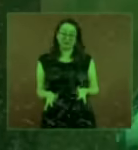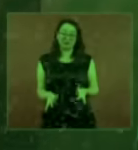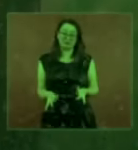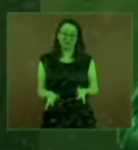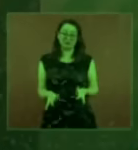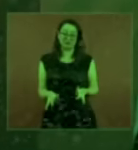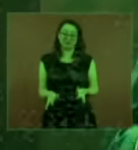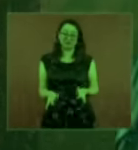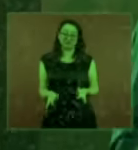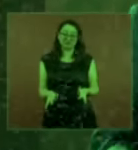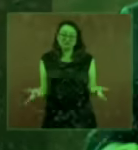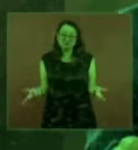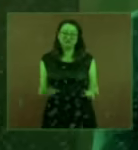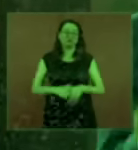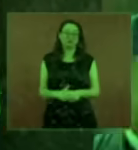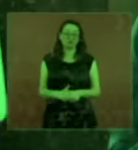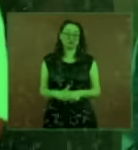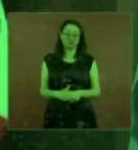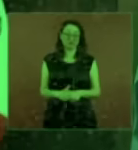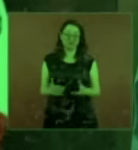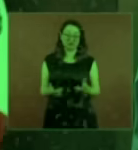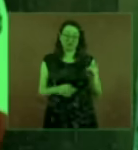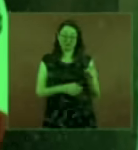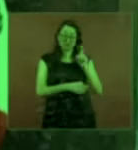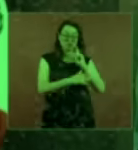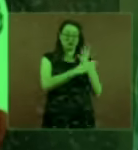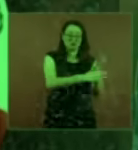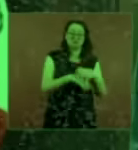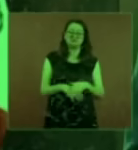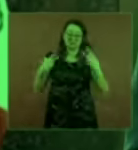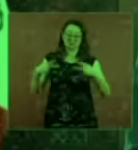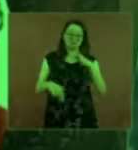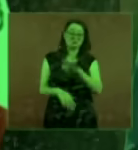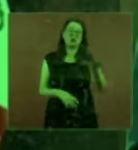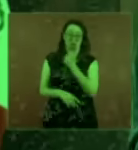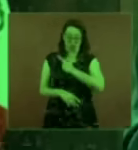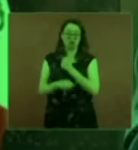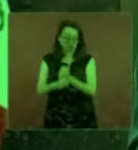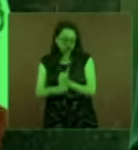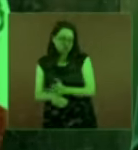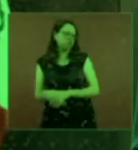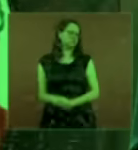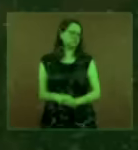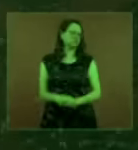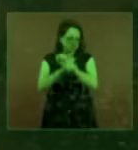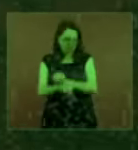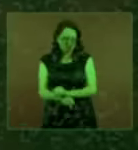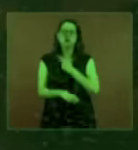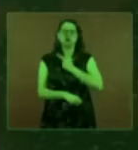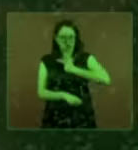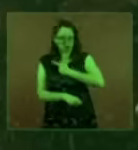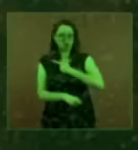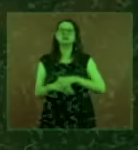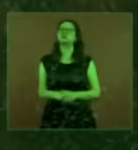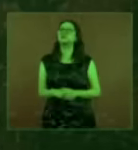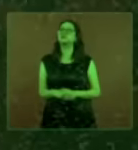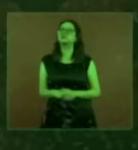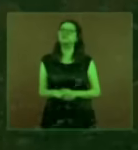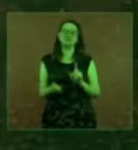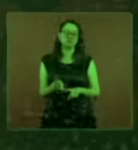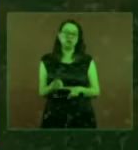el pueblo es masoquista, el pueblo quiere ser esclavo, el pueblo no